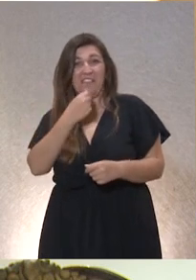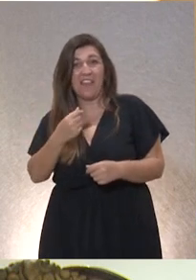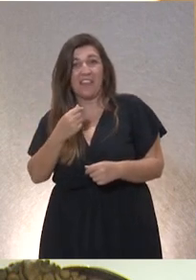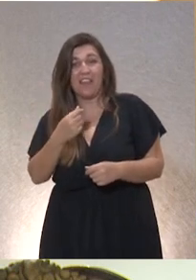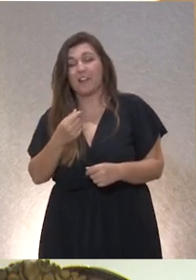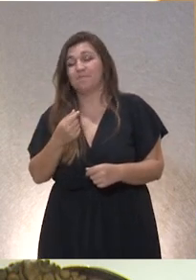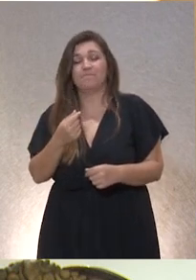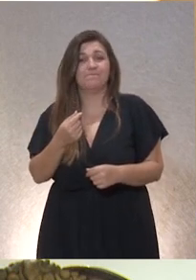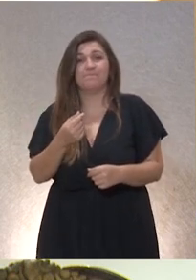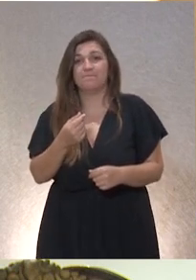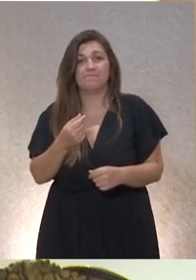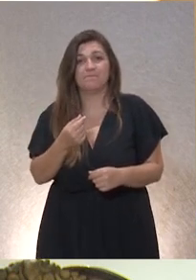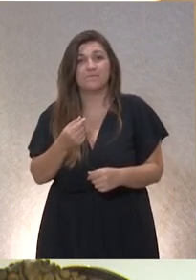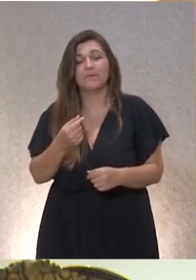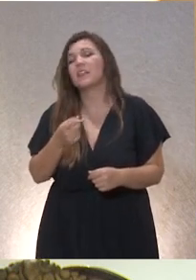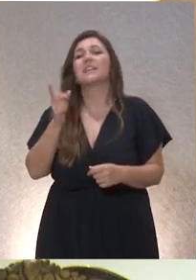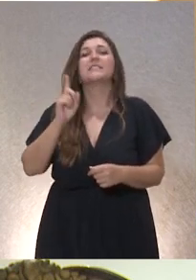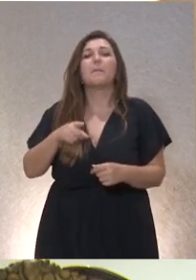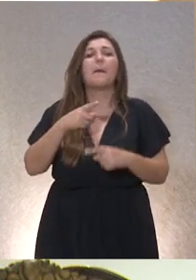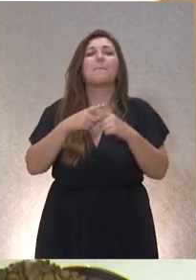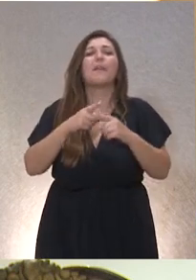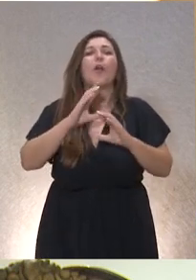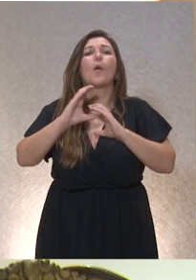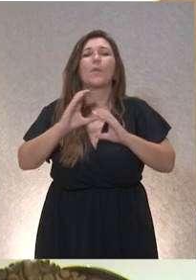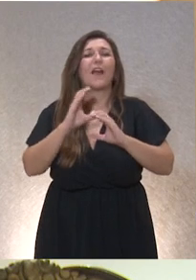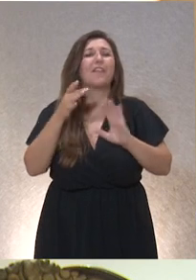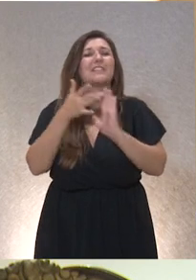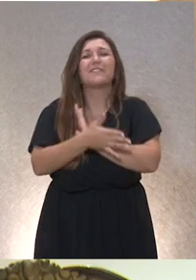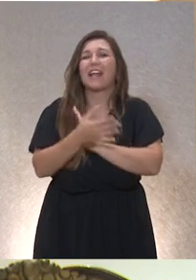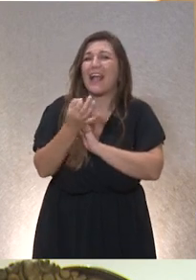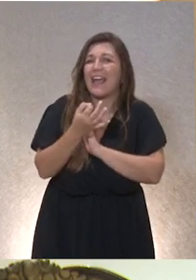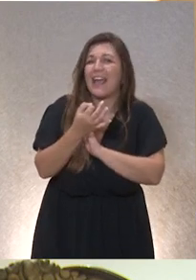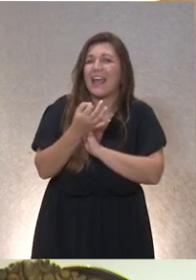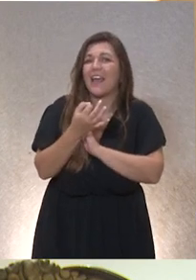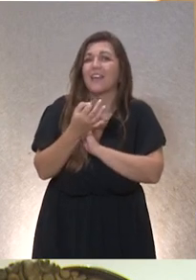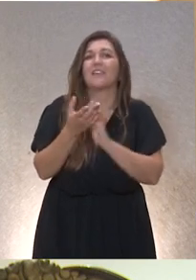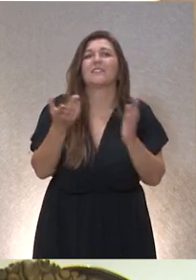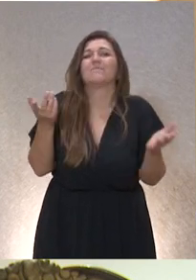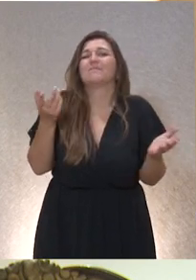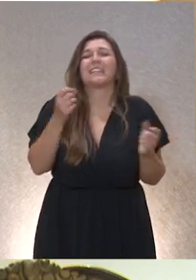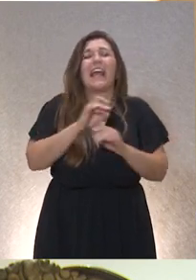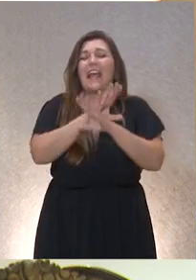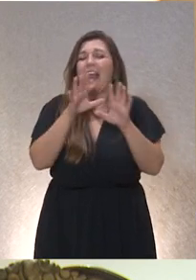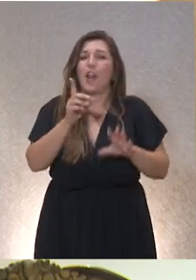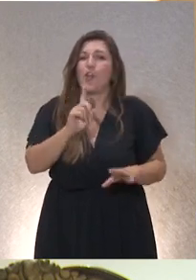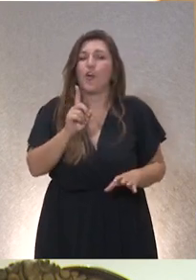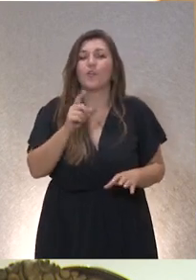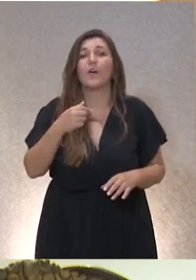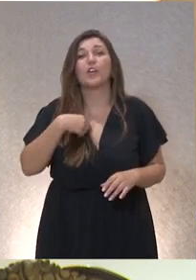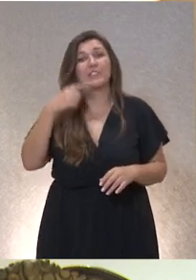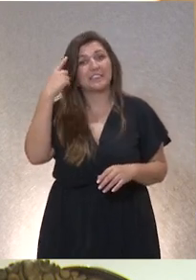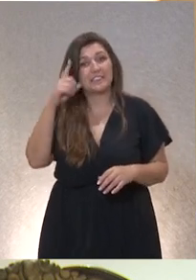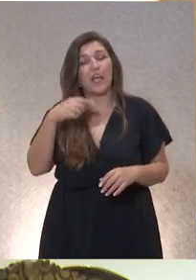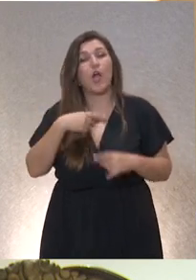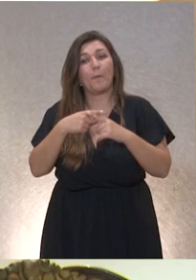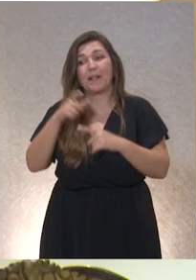Qué es un medio de de comunicación porque no está claro que se entiende por eso Yo entiendo y comparto